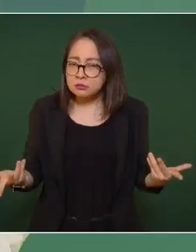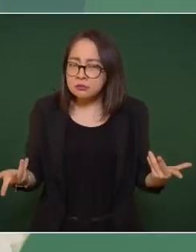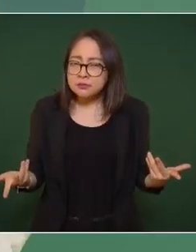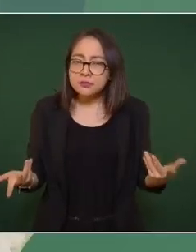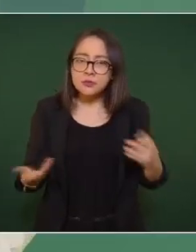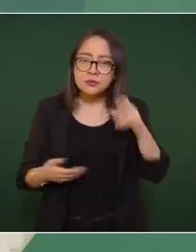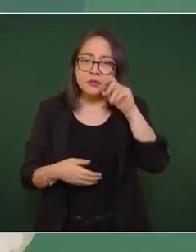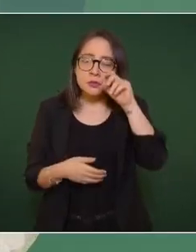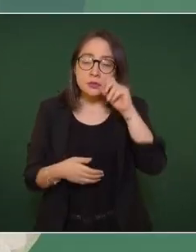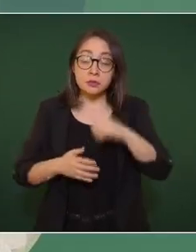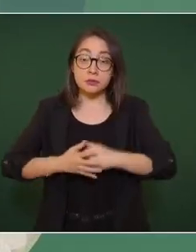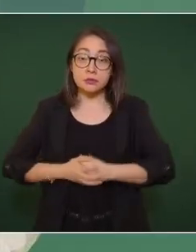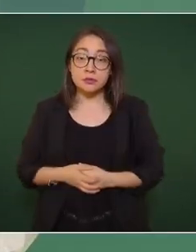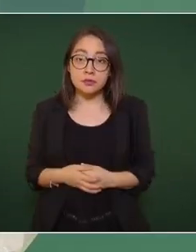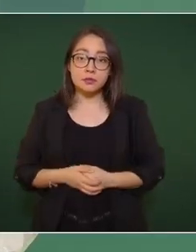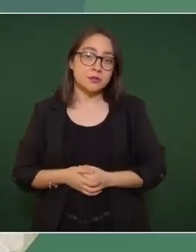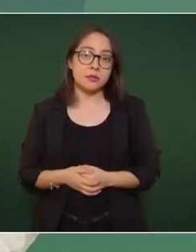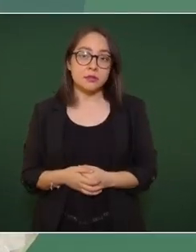debía de